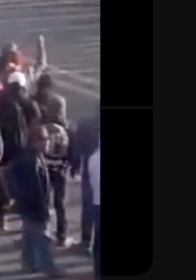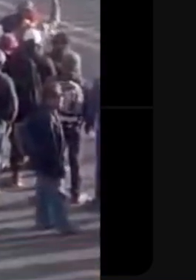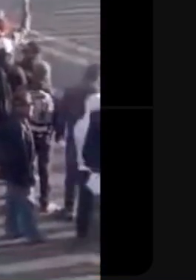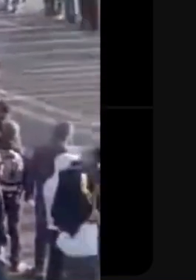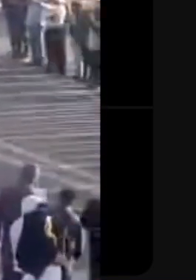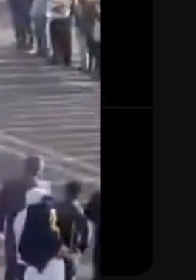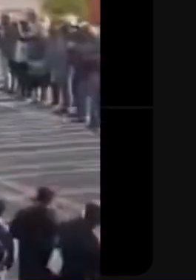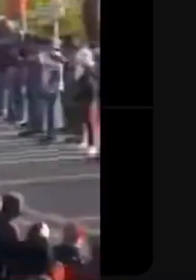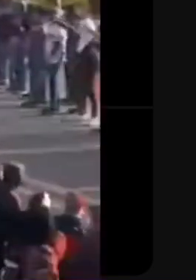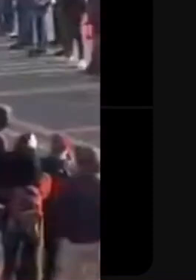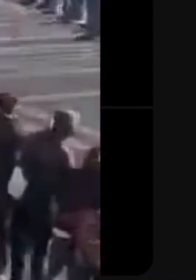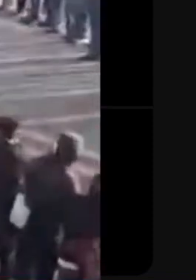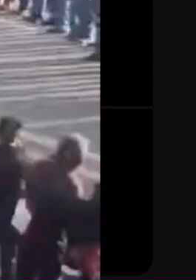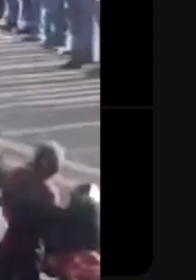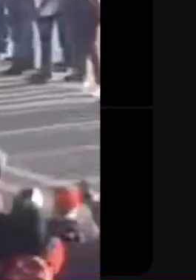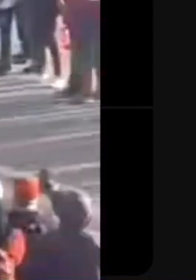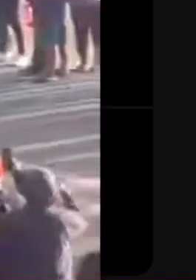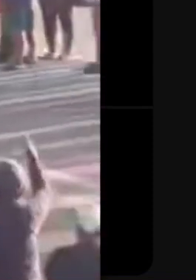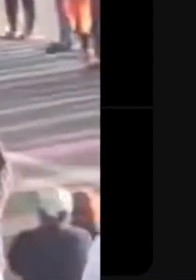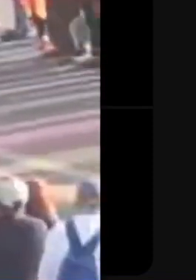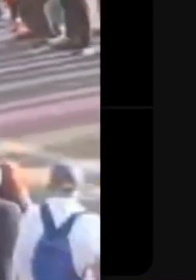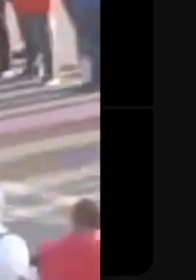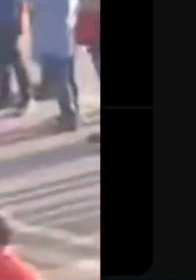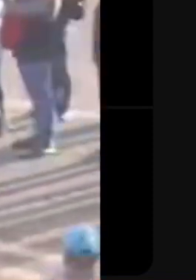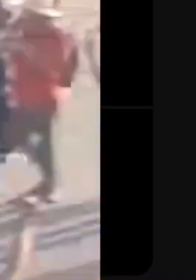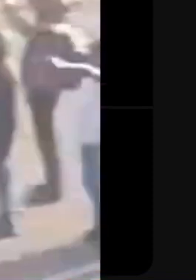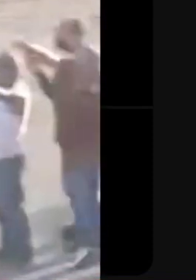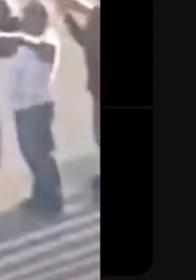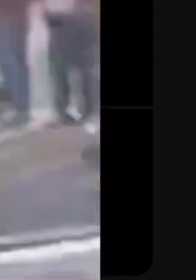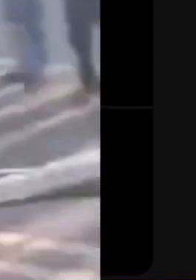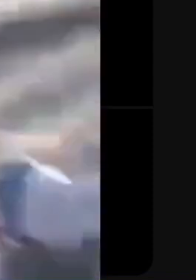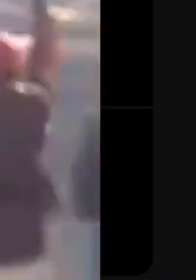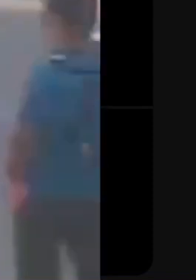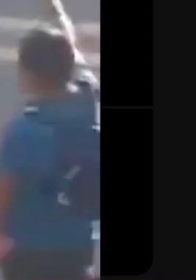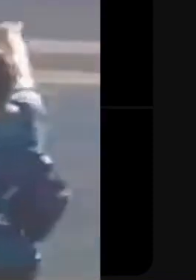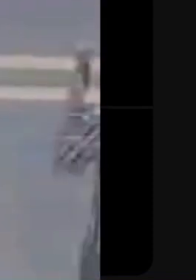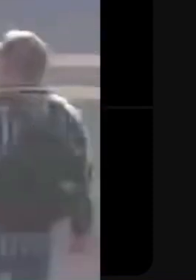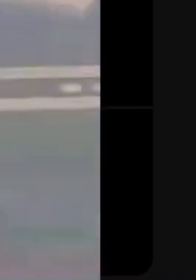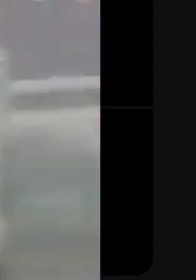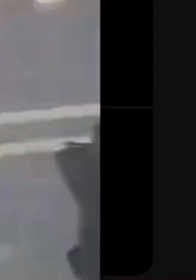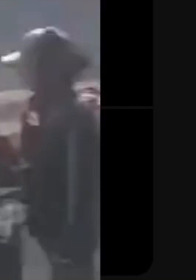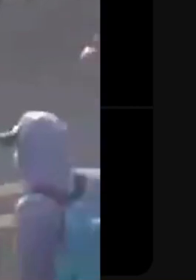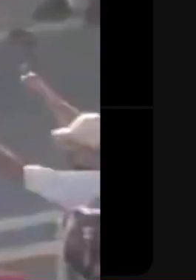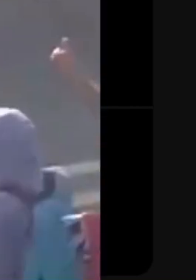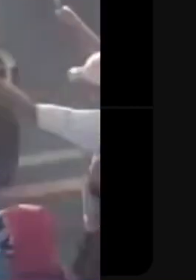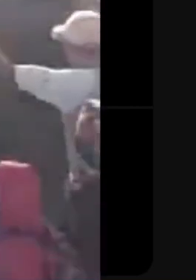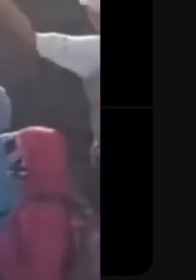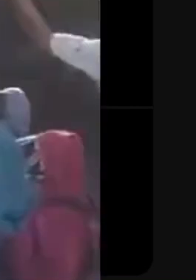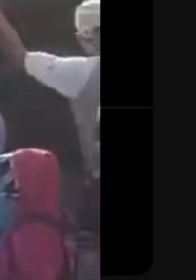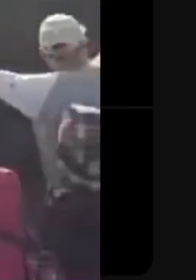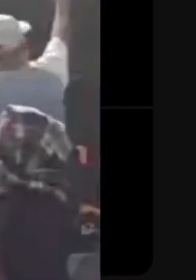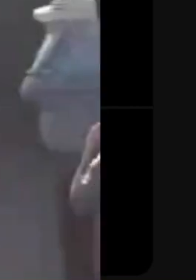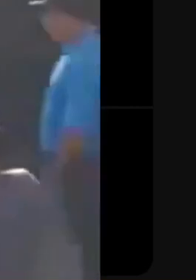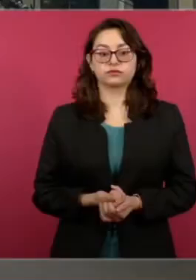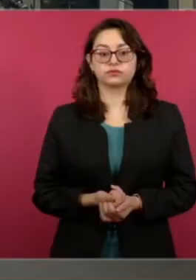Chiapas, antes de poner la información los invitamos a que se suscriban a este canal, que activen la campanita de notificaciones y que nos